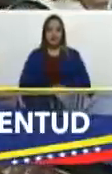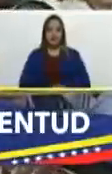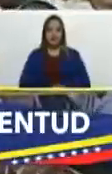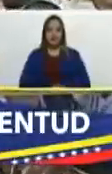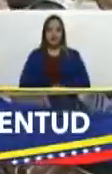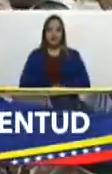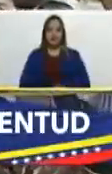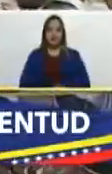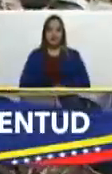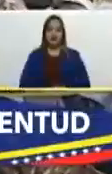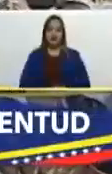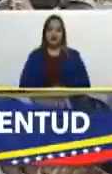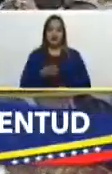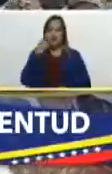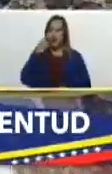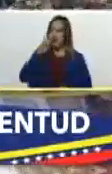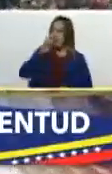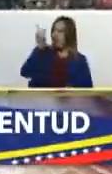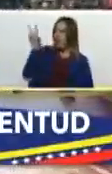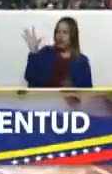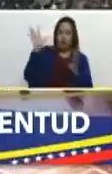Está como poniéndose oscuro, ¿verdad?